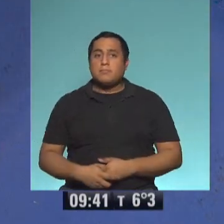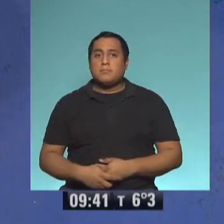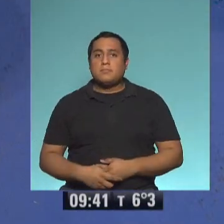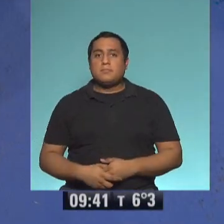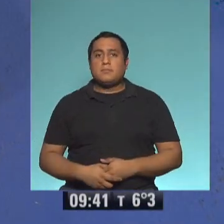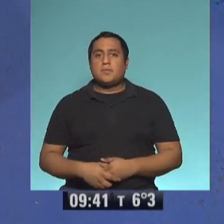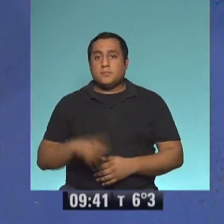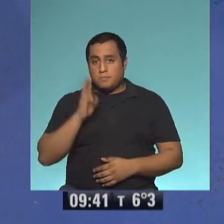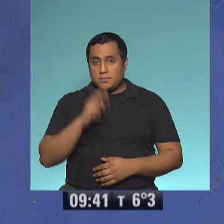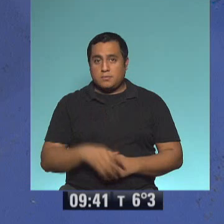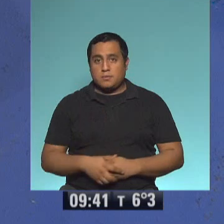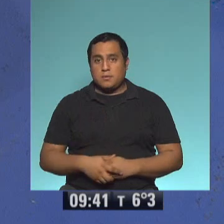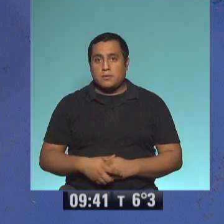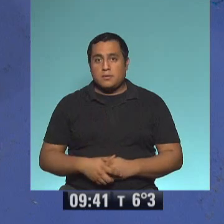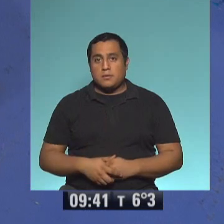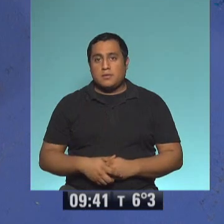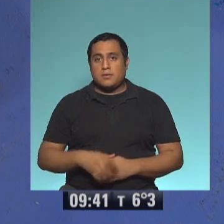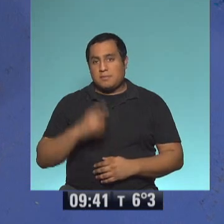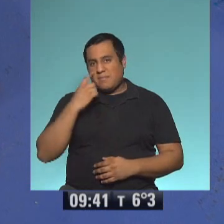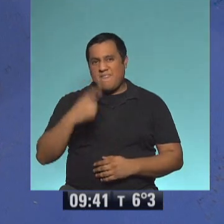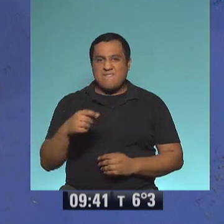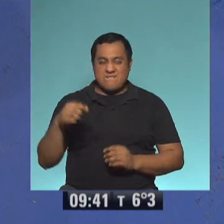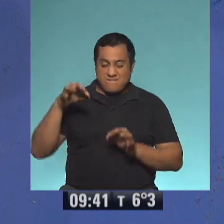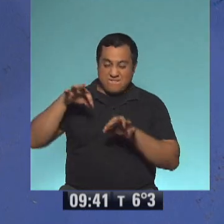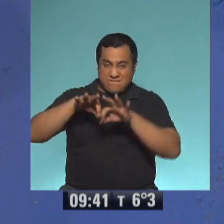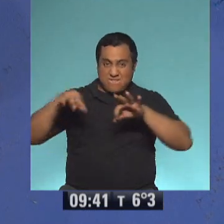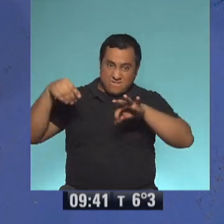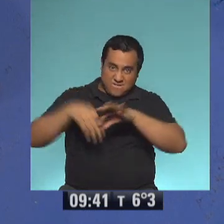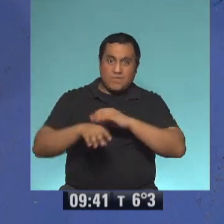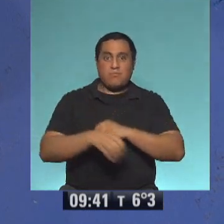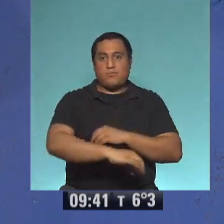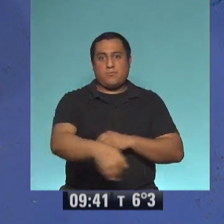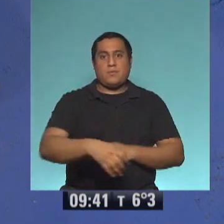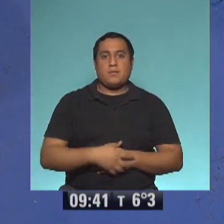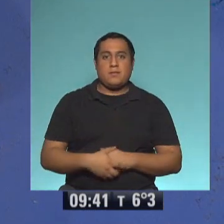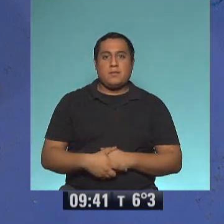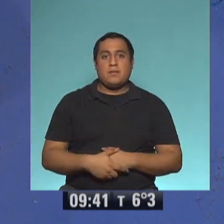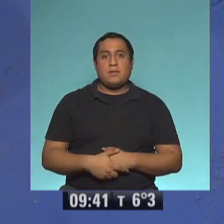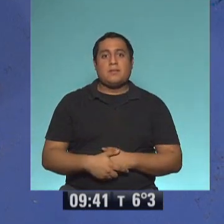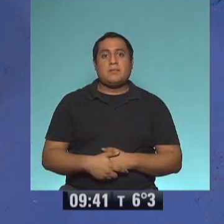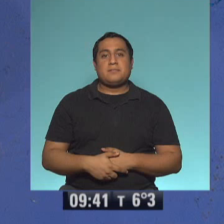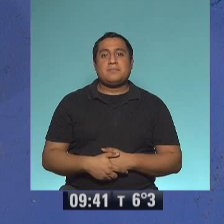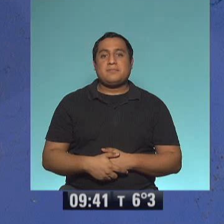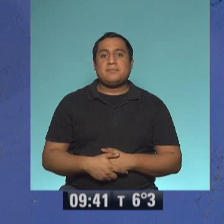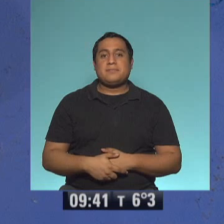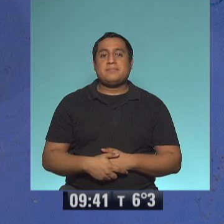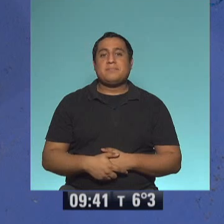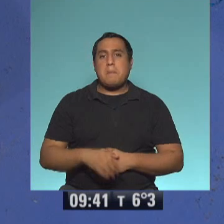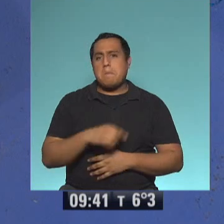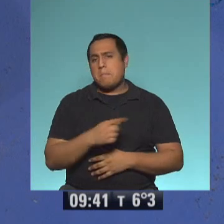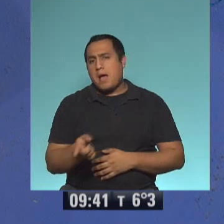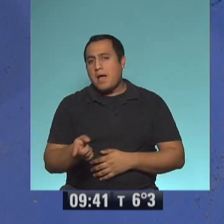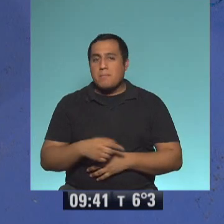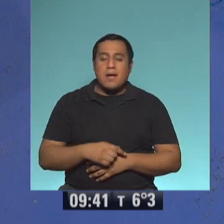Ahí se ve bien. A ver si puedo ponerlo... Ya quiero hacer lío yo, ¿viste? ¿Qué estás haciendo? Pero, mira, a ver si pasa por ahí. ¡Ah! Va pasando.